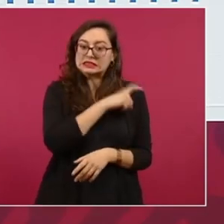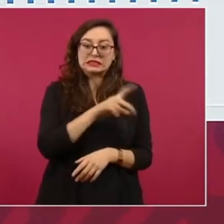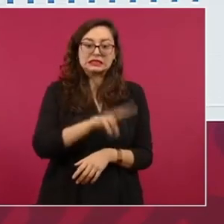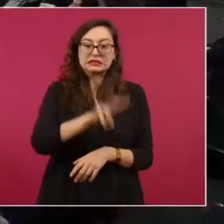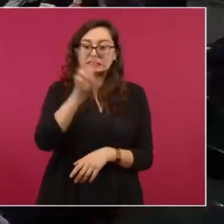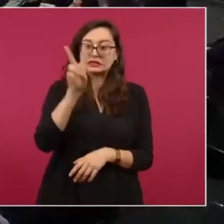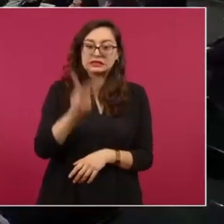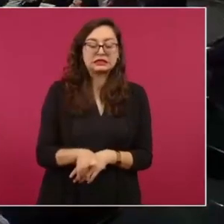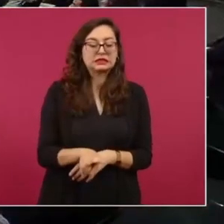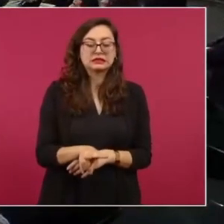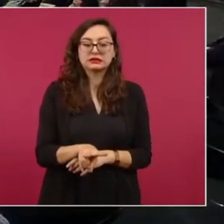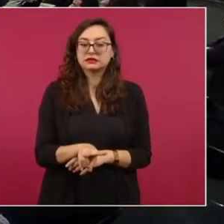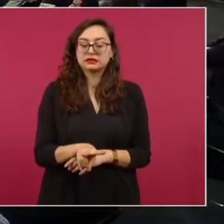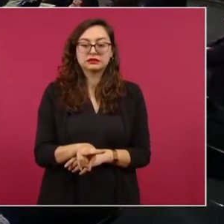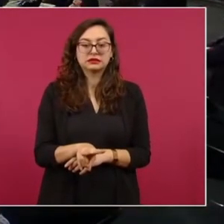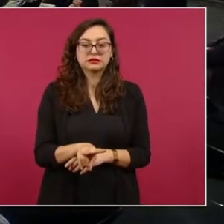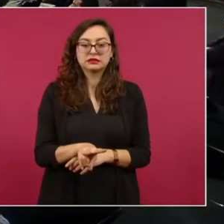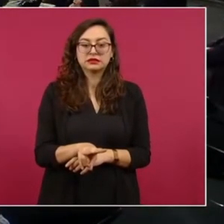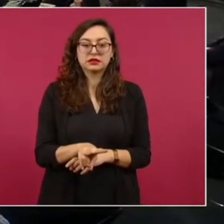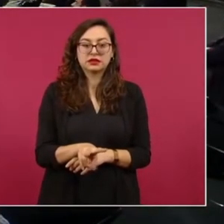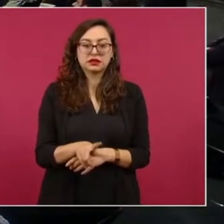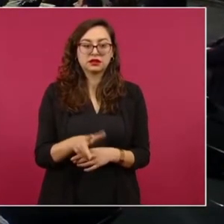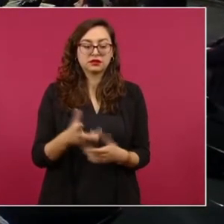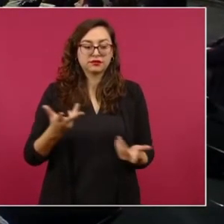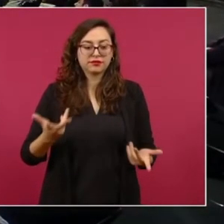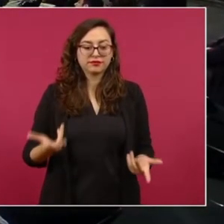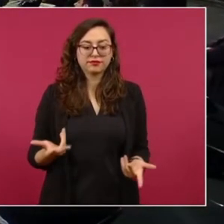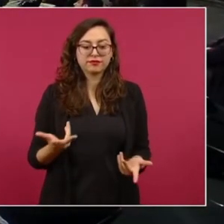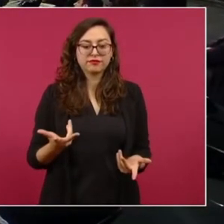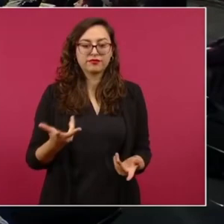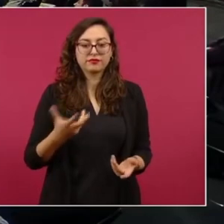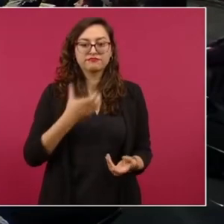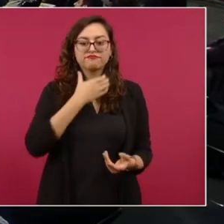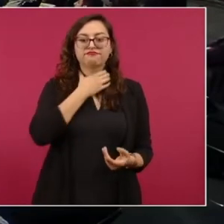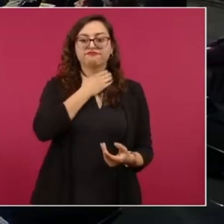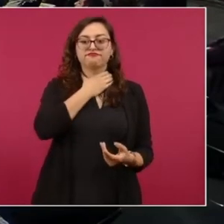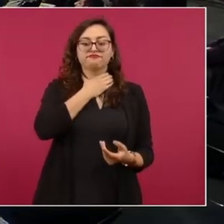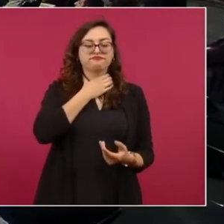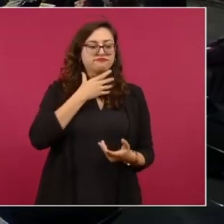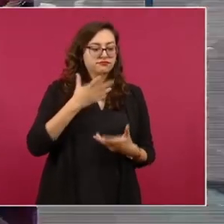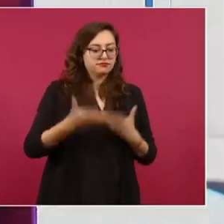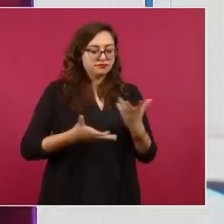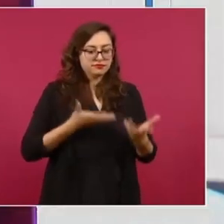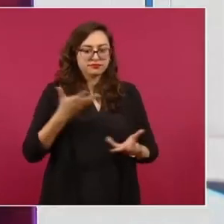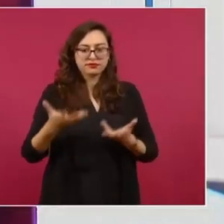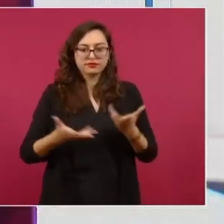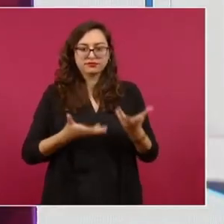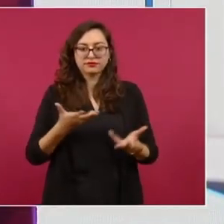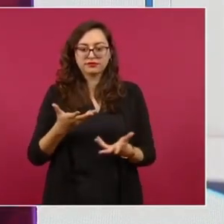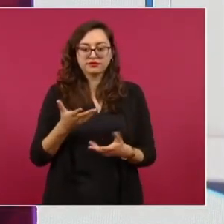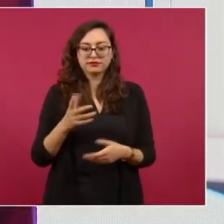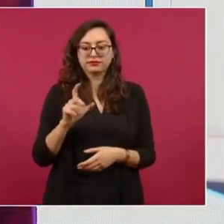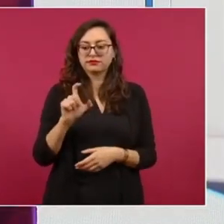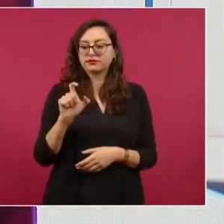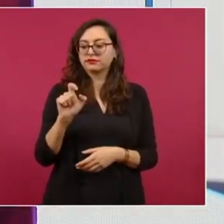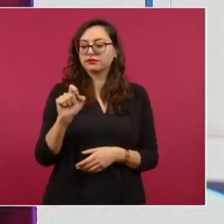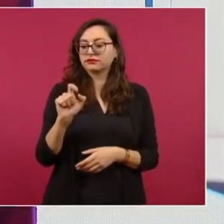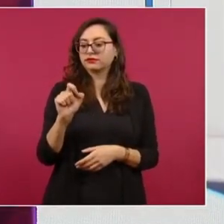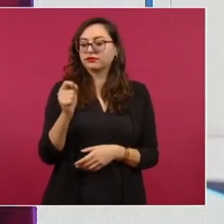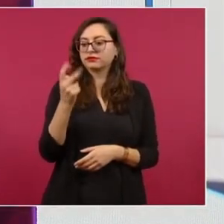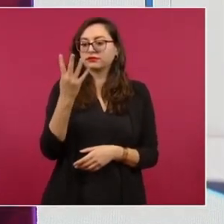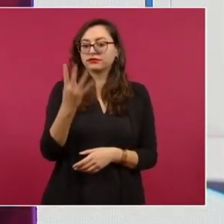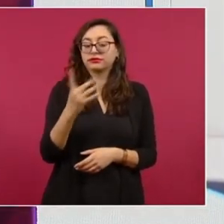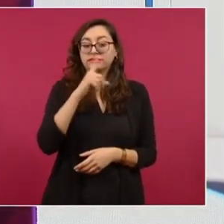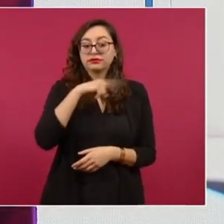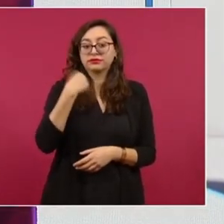un tiempo en que teníamos 24 horas de reserva de